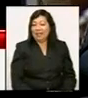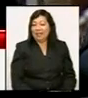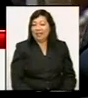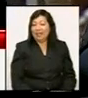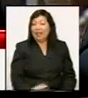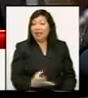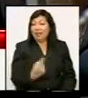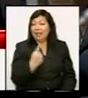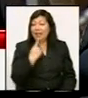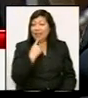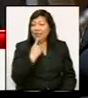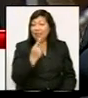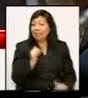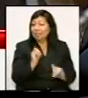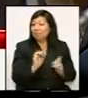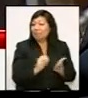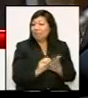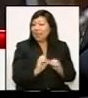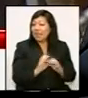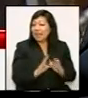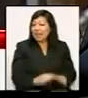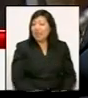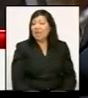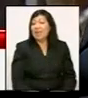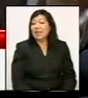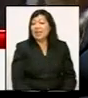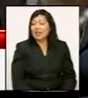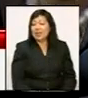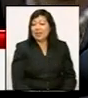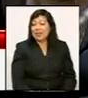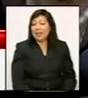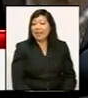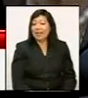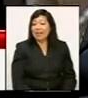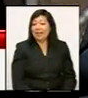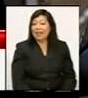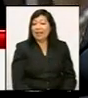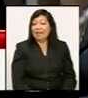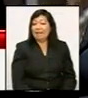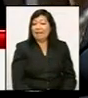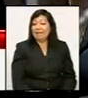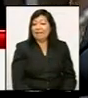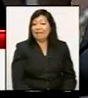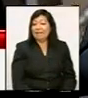quiero dejar en claro, presidente, lo siguiente.